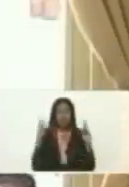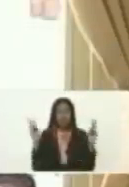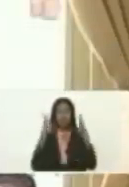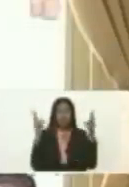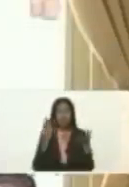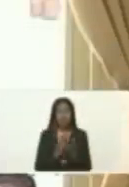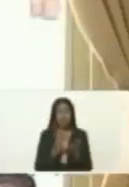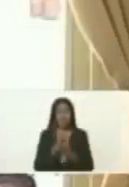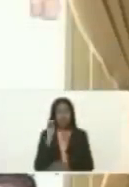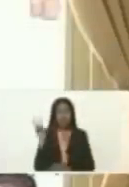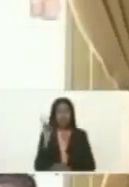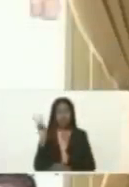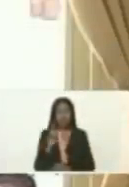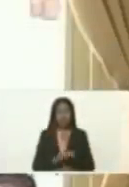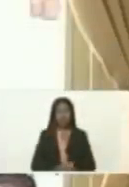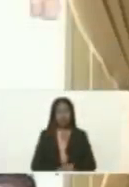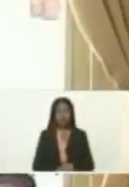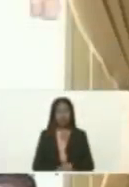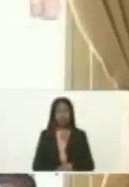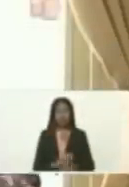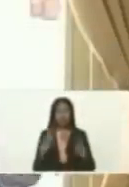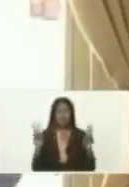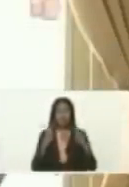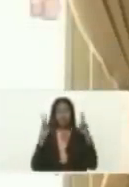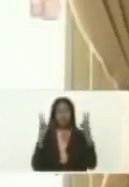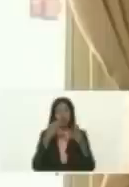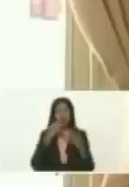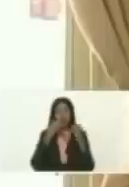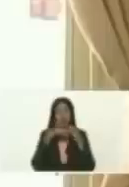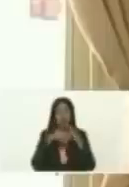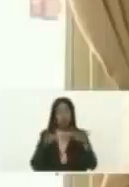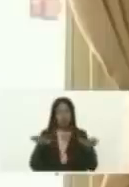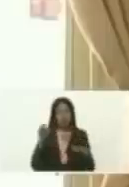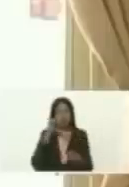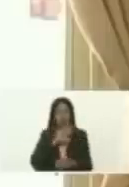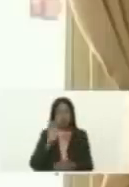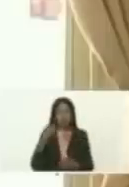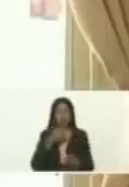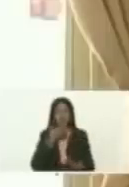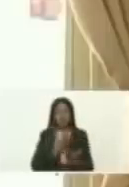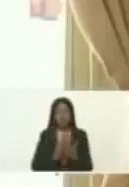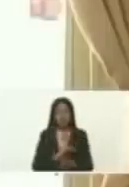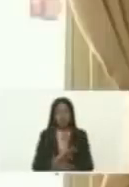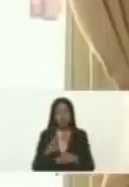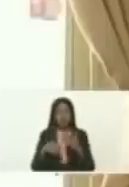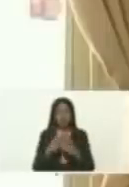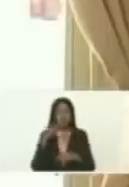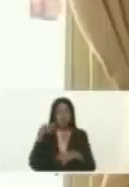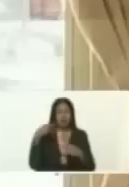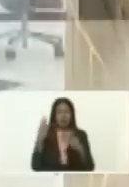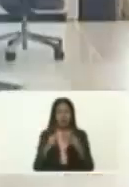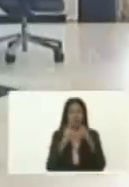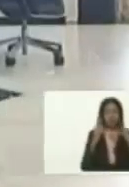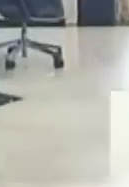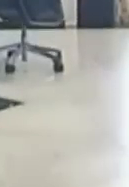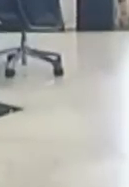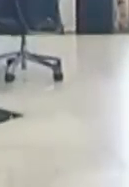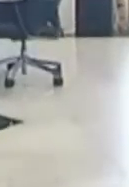victoria siempre venezuela venceremos que dios bendiga a nuestra patria muchas gracias hasta la próxima